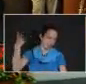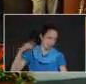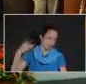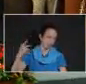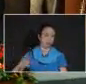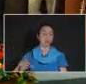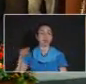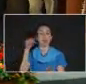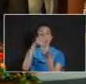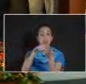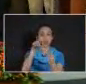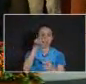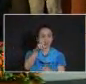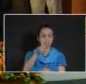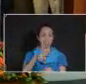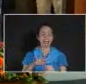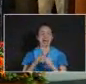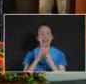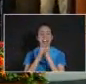usted viene intercediendo.